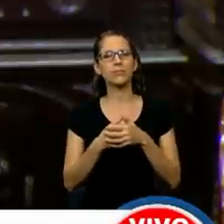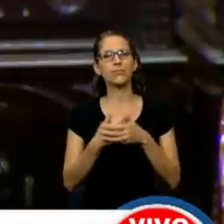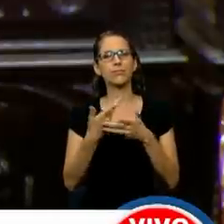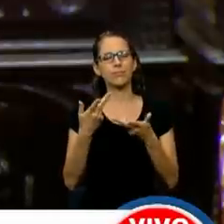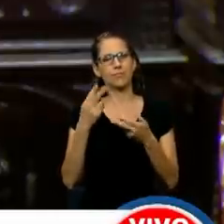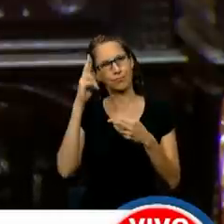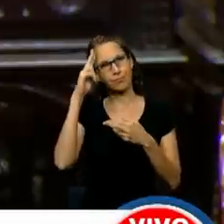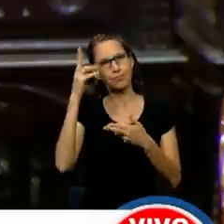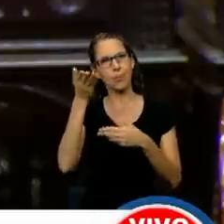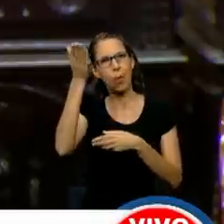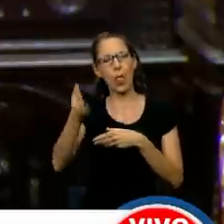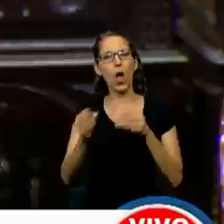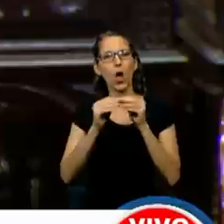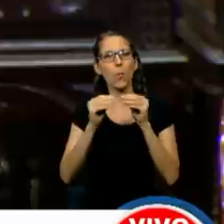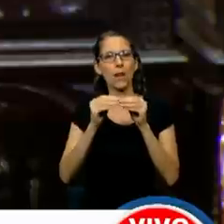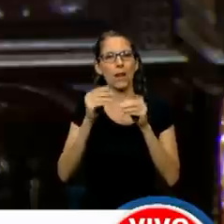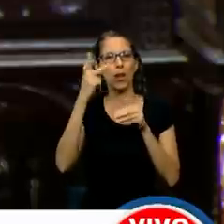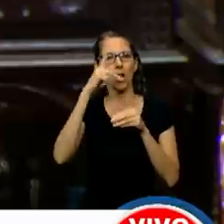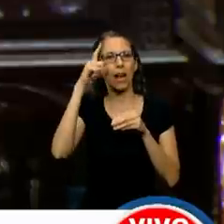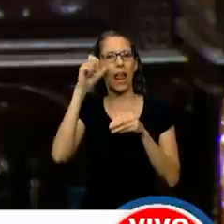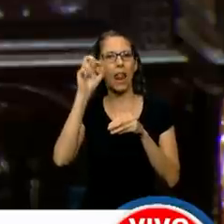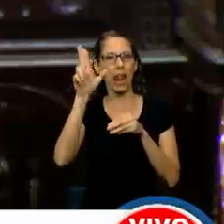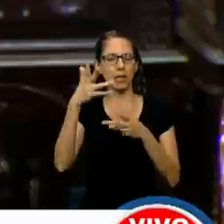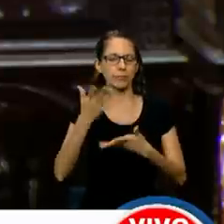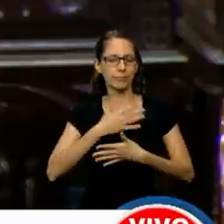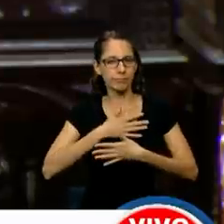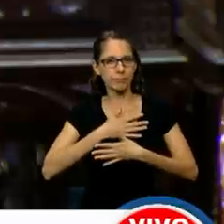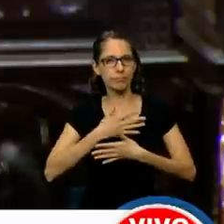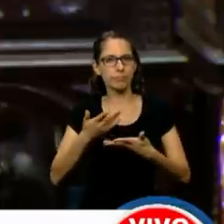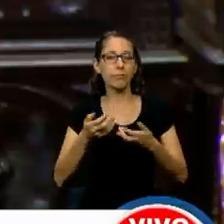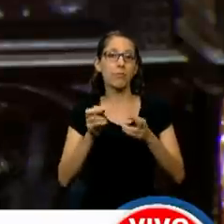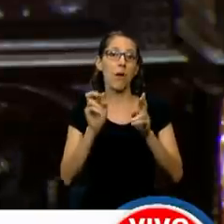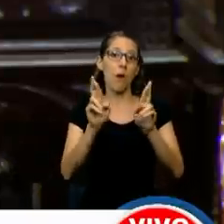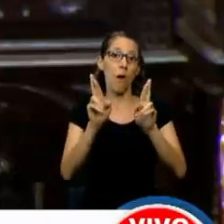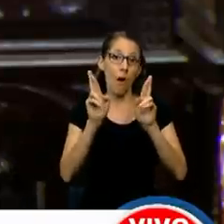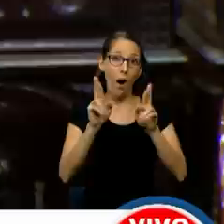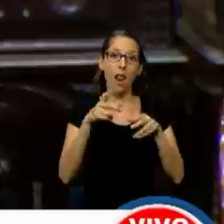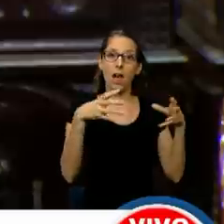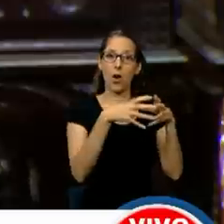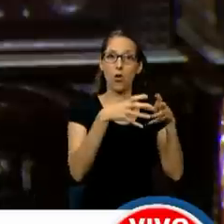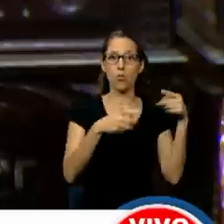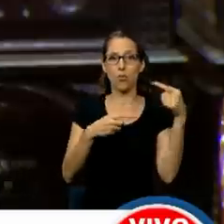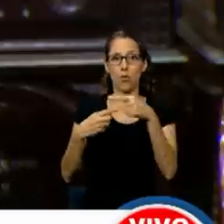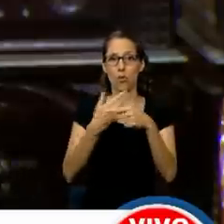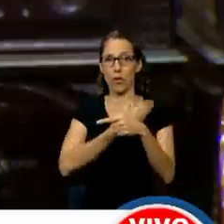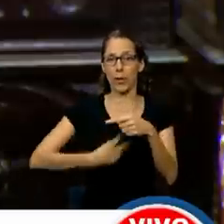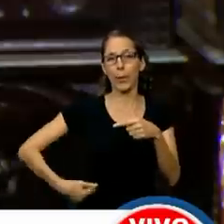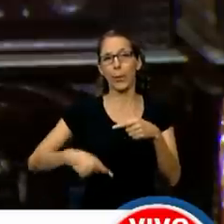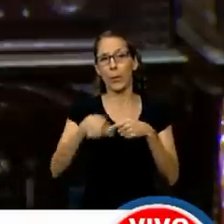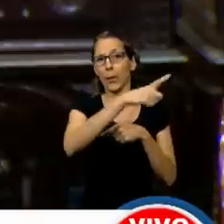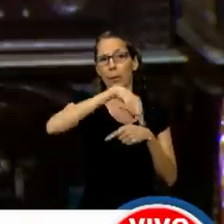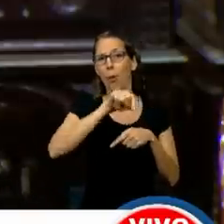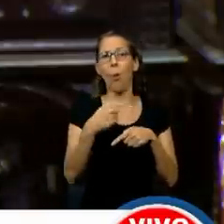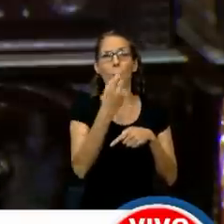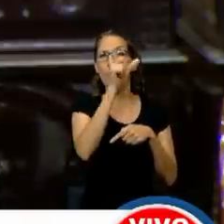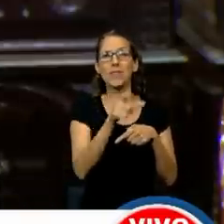compañero carlos heller ojalá los amigos de la oposición tuvieran un carlos heller